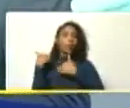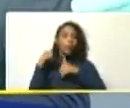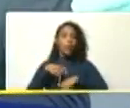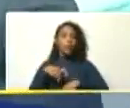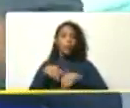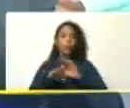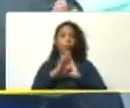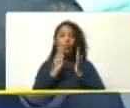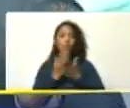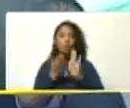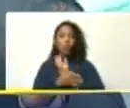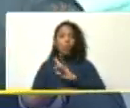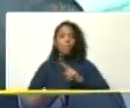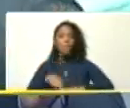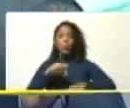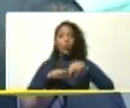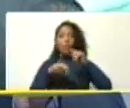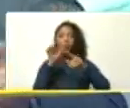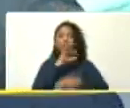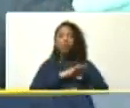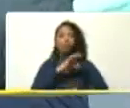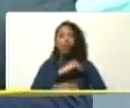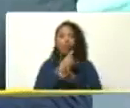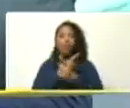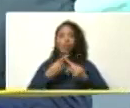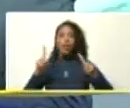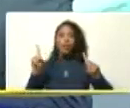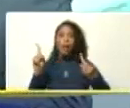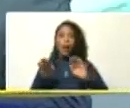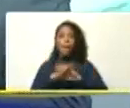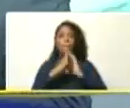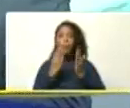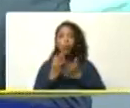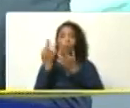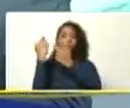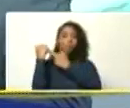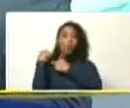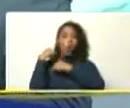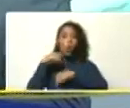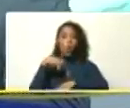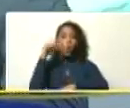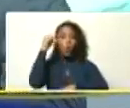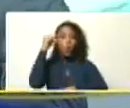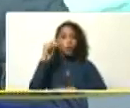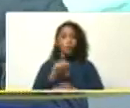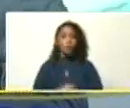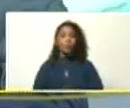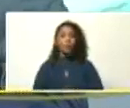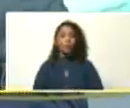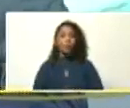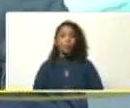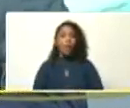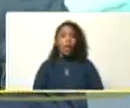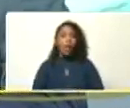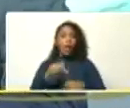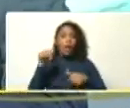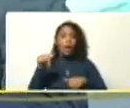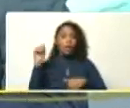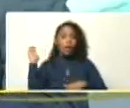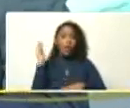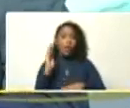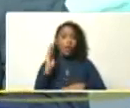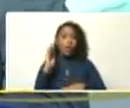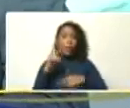del mundo, a la construcción de una sociedad distinta, que el mundo nos está encargando hoy, con este devenir geopolítico de Europa,